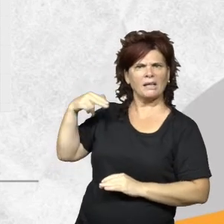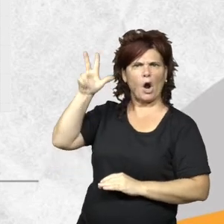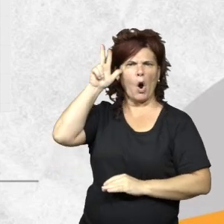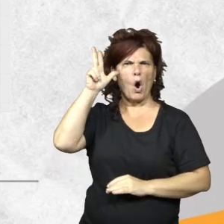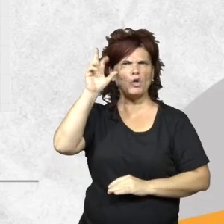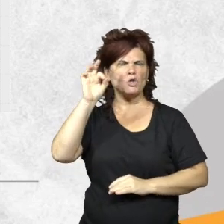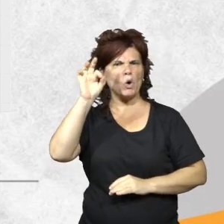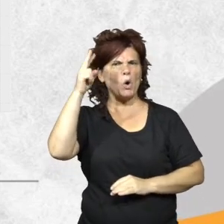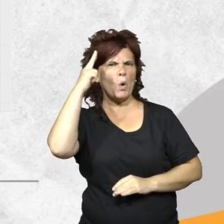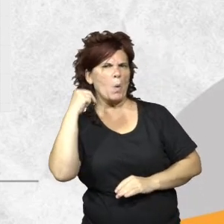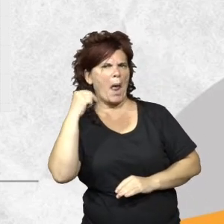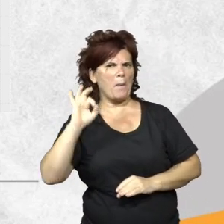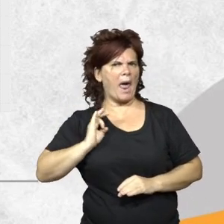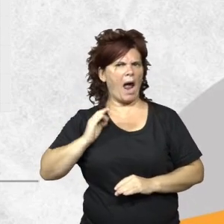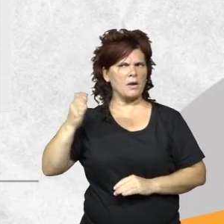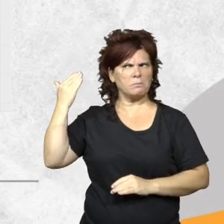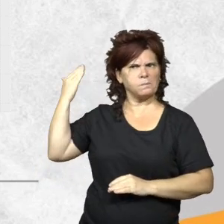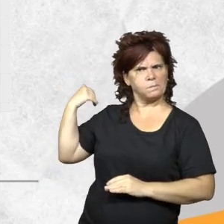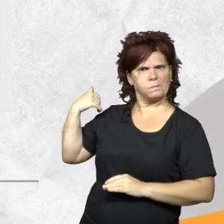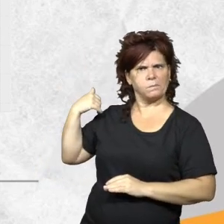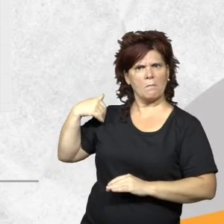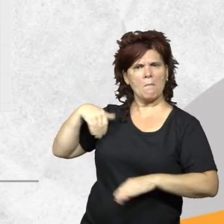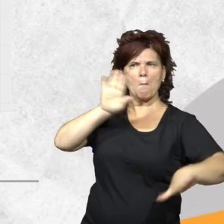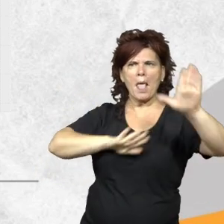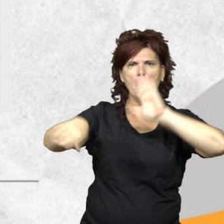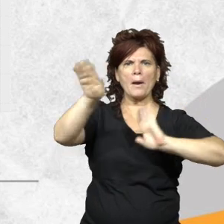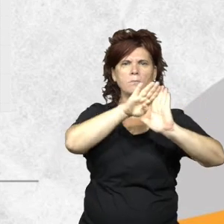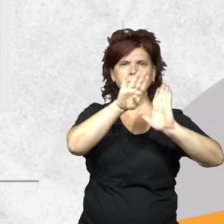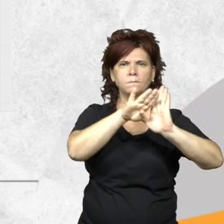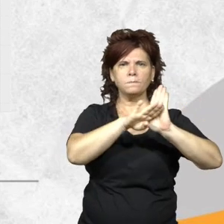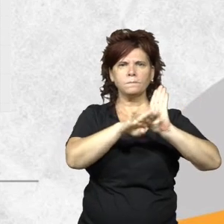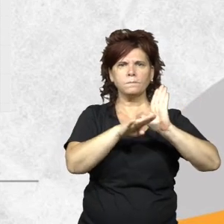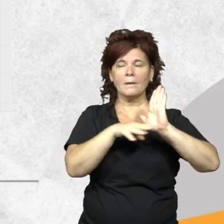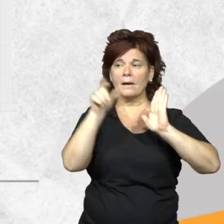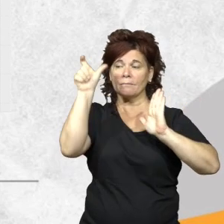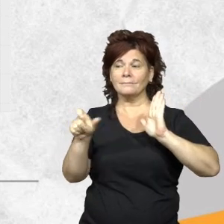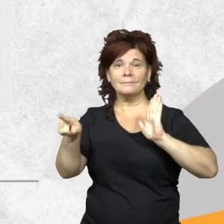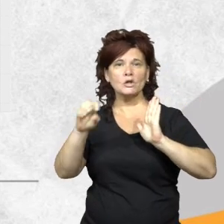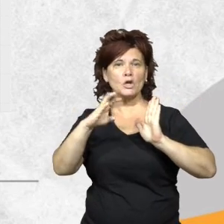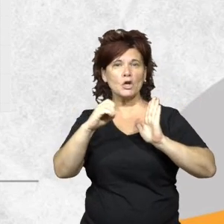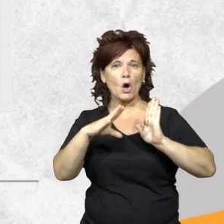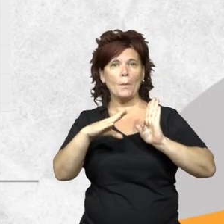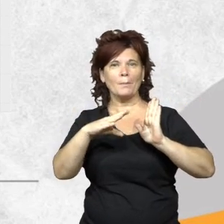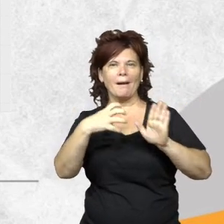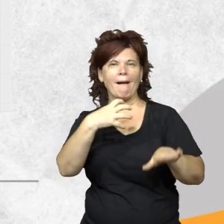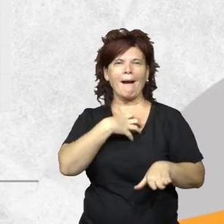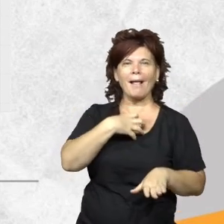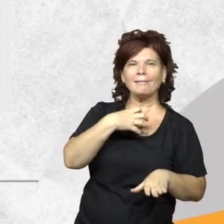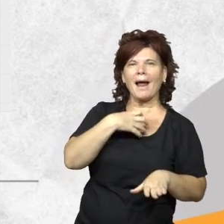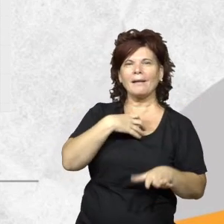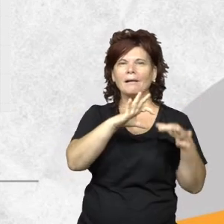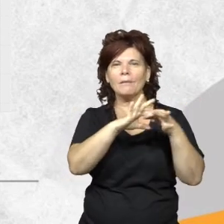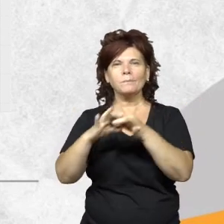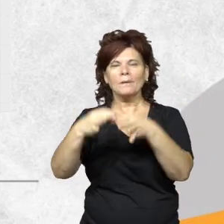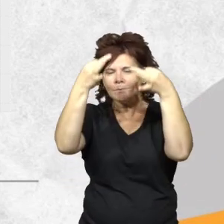años, realizó un catálogo que él determinó como un catálogo de rasgos y perfiles